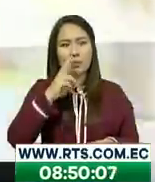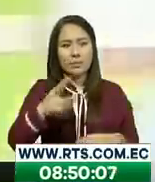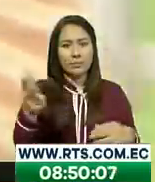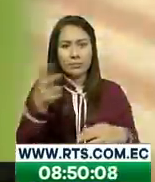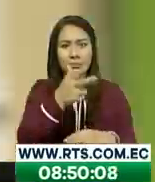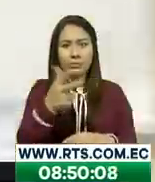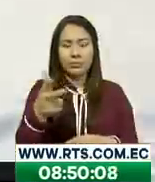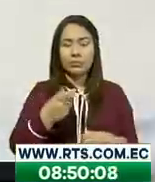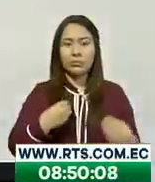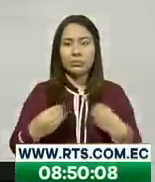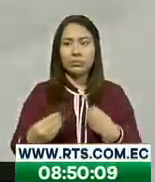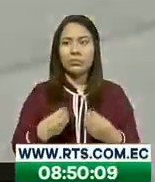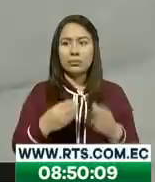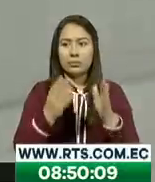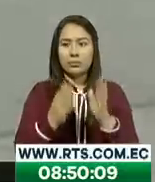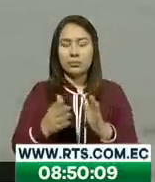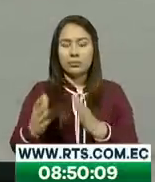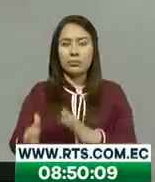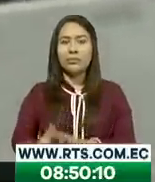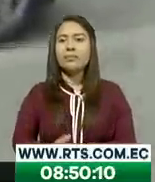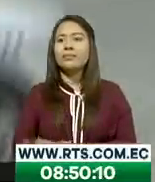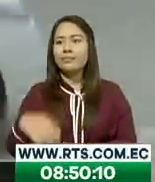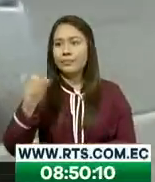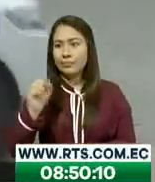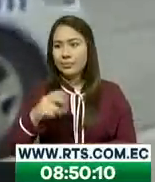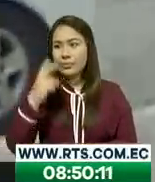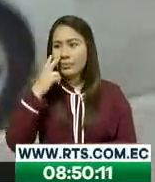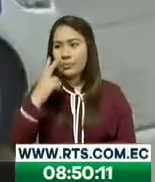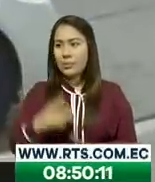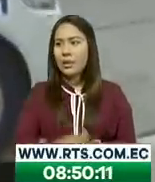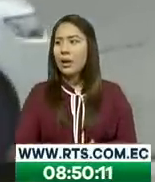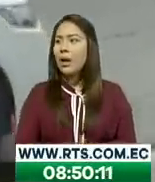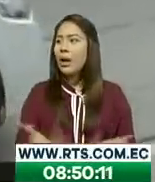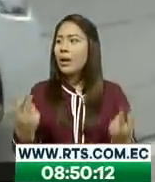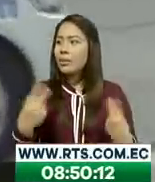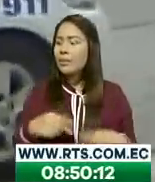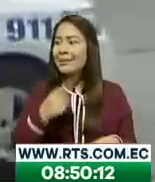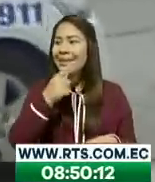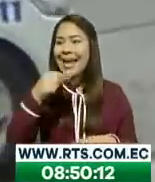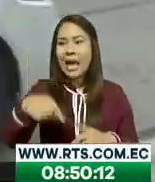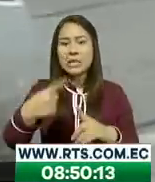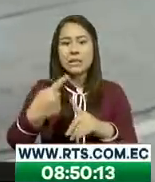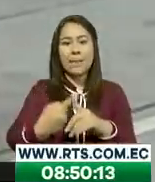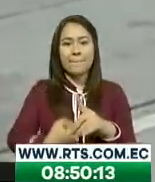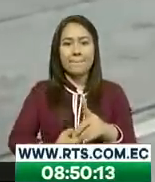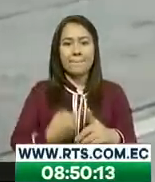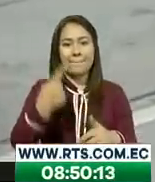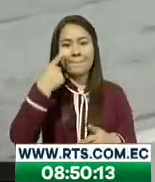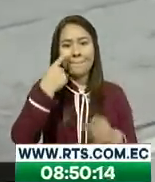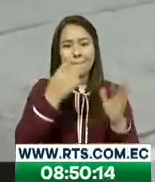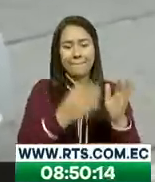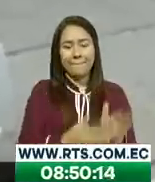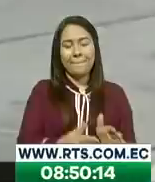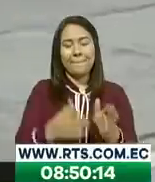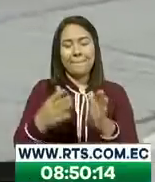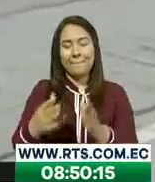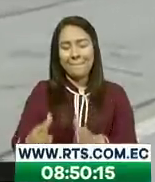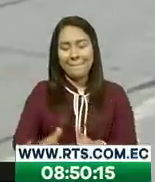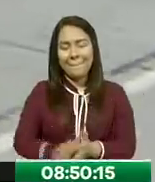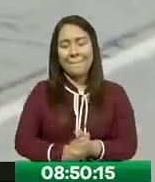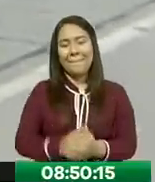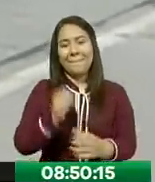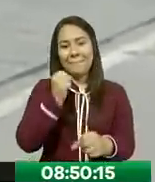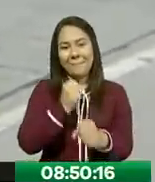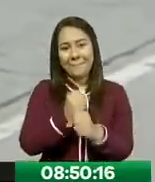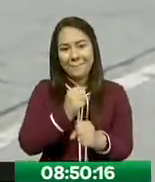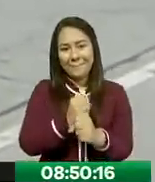en imágenes. Nos decían aquí en el barrio que hasta el que no es delincuente en este mes se hace delincuente. Pero es el trabajo